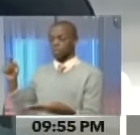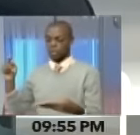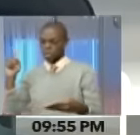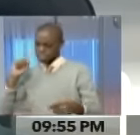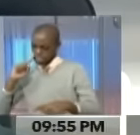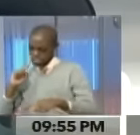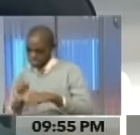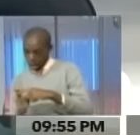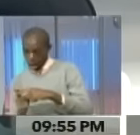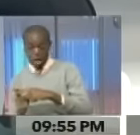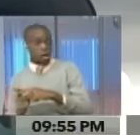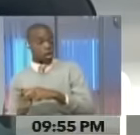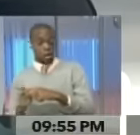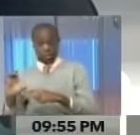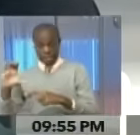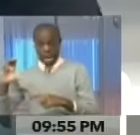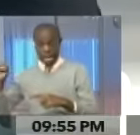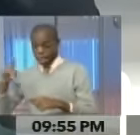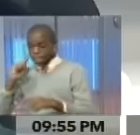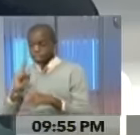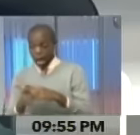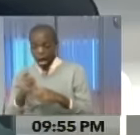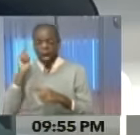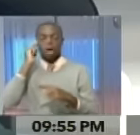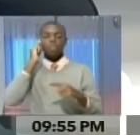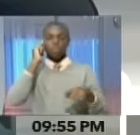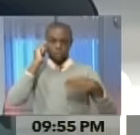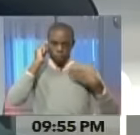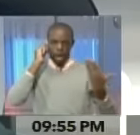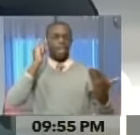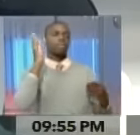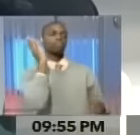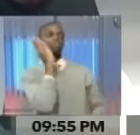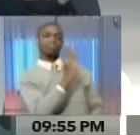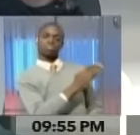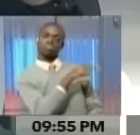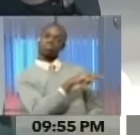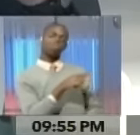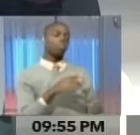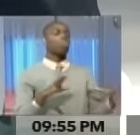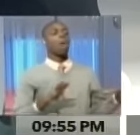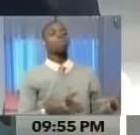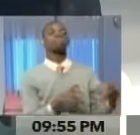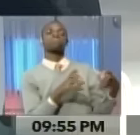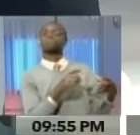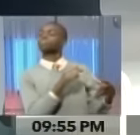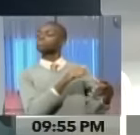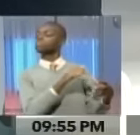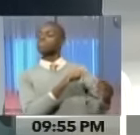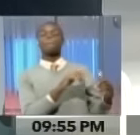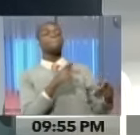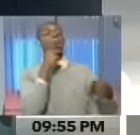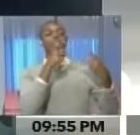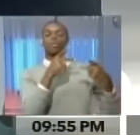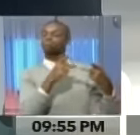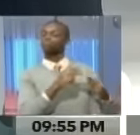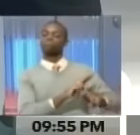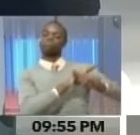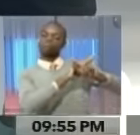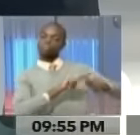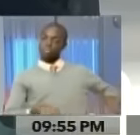se le puede suspender la condición se le puede cancelar la condición de partido político bueno Nosotros hemos presentado 600